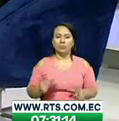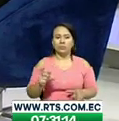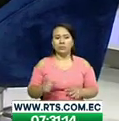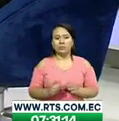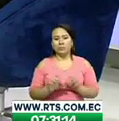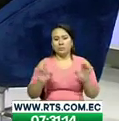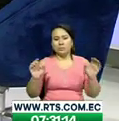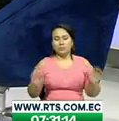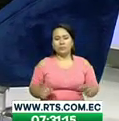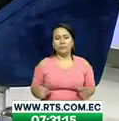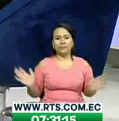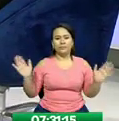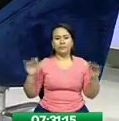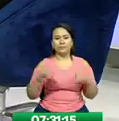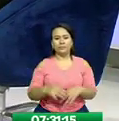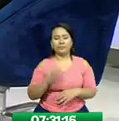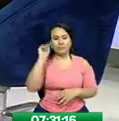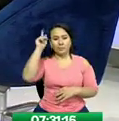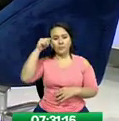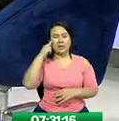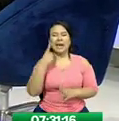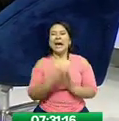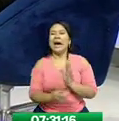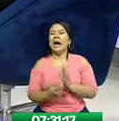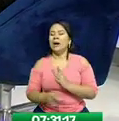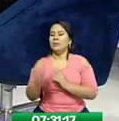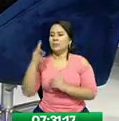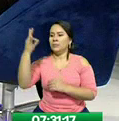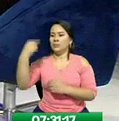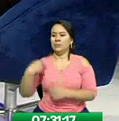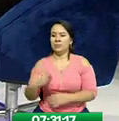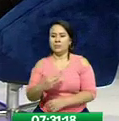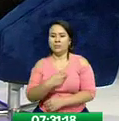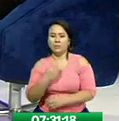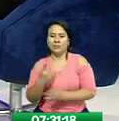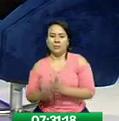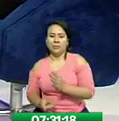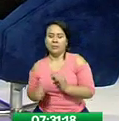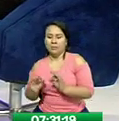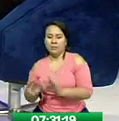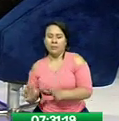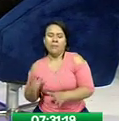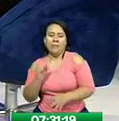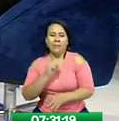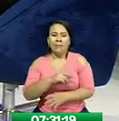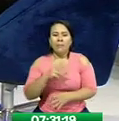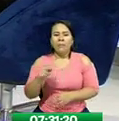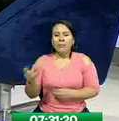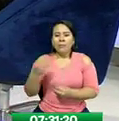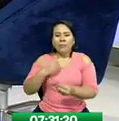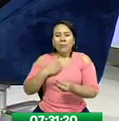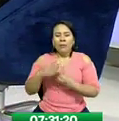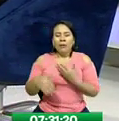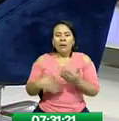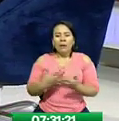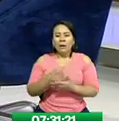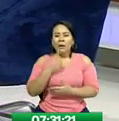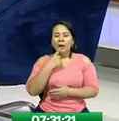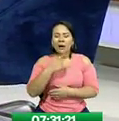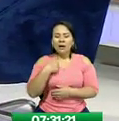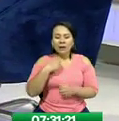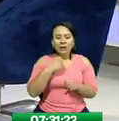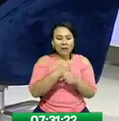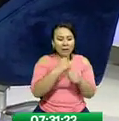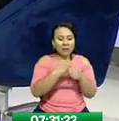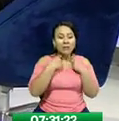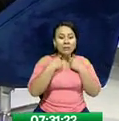de telecomunicaciones del Estado, que se preguntan qué va a pasar con nosotros, qué suerte vamos a correr una vez que se dé esa concesión, vamos a conservar nuestros puestos de trabajo,